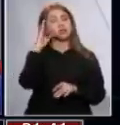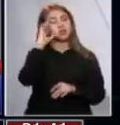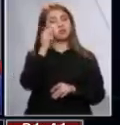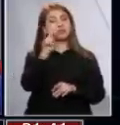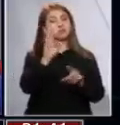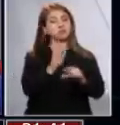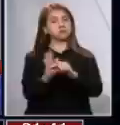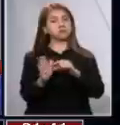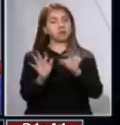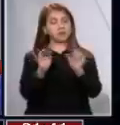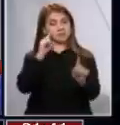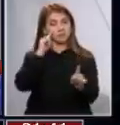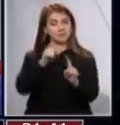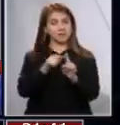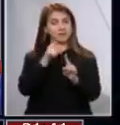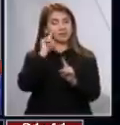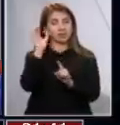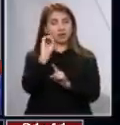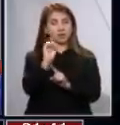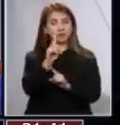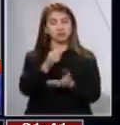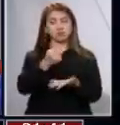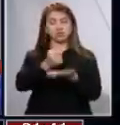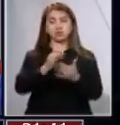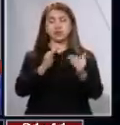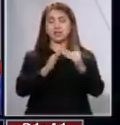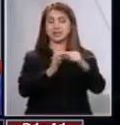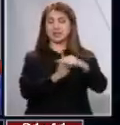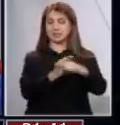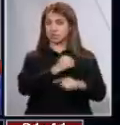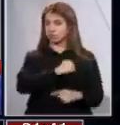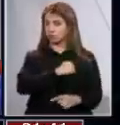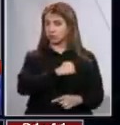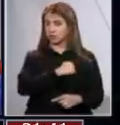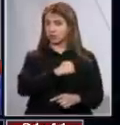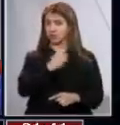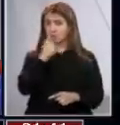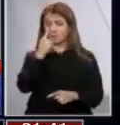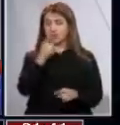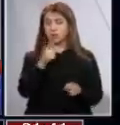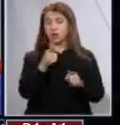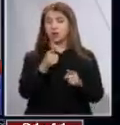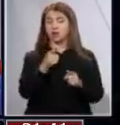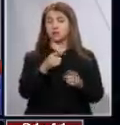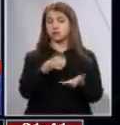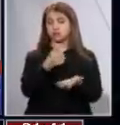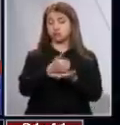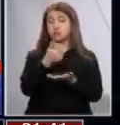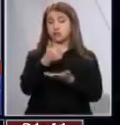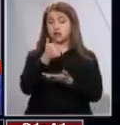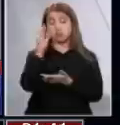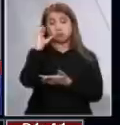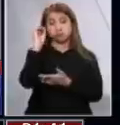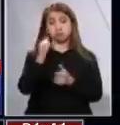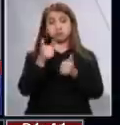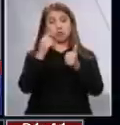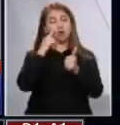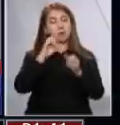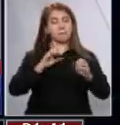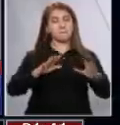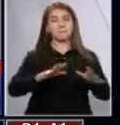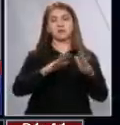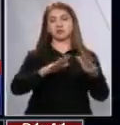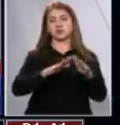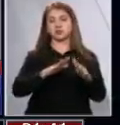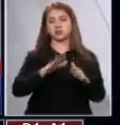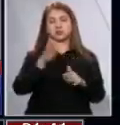ese inserto específicamente y qué le pareció la posición de la Iglesia Católica? ¿Le parece una manifestación válida de opinión o le parece una presión